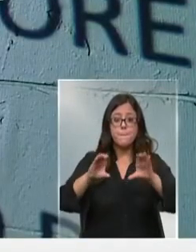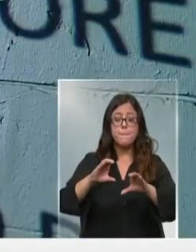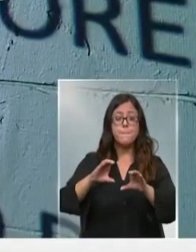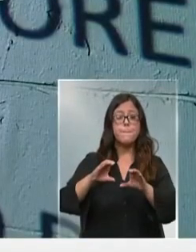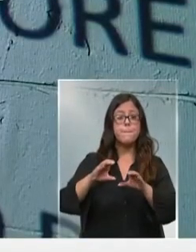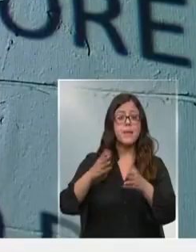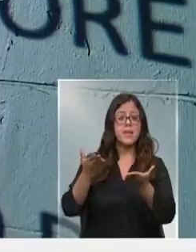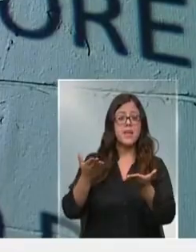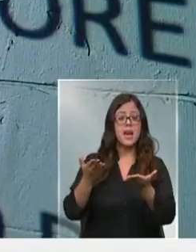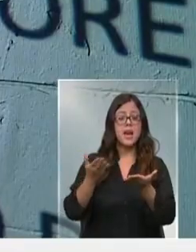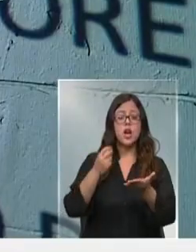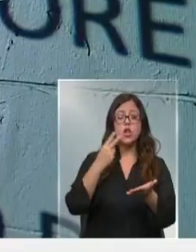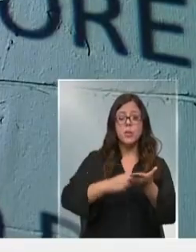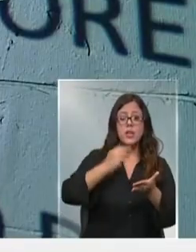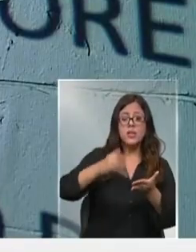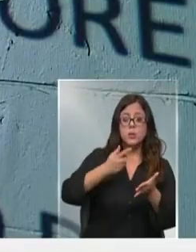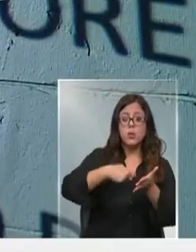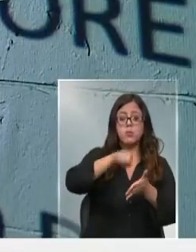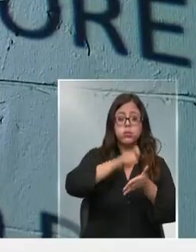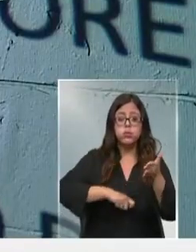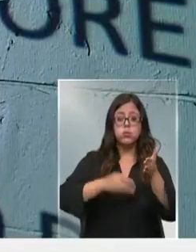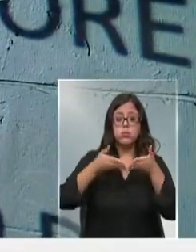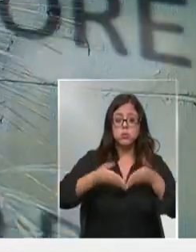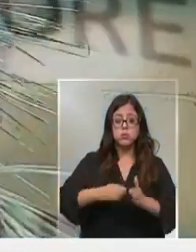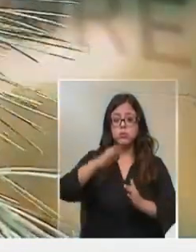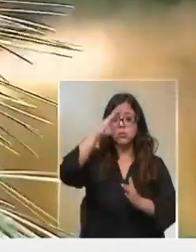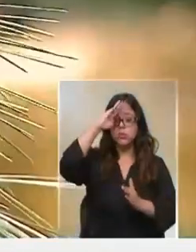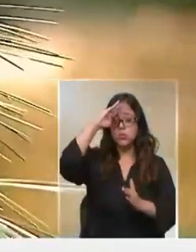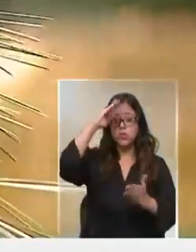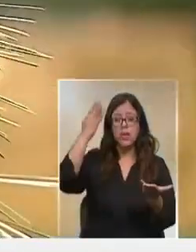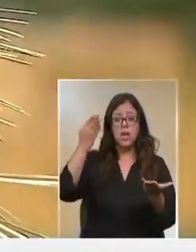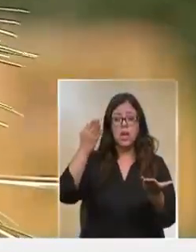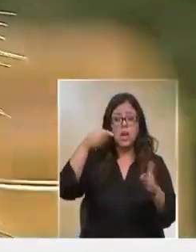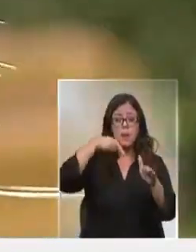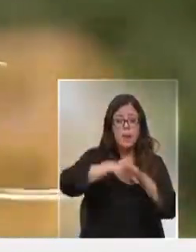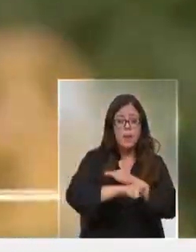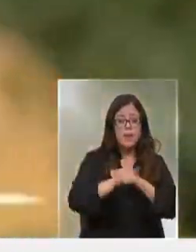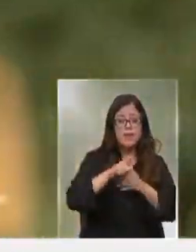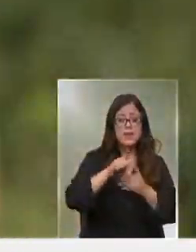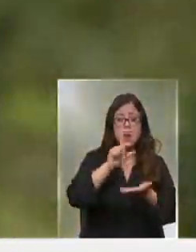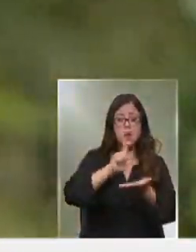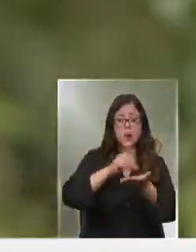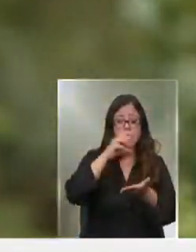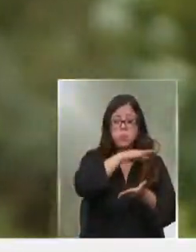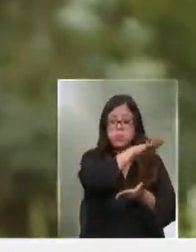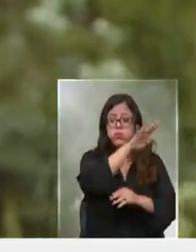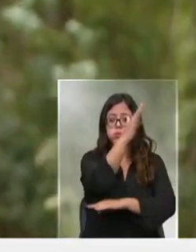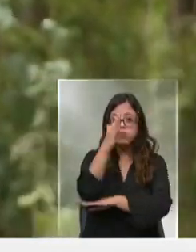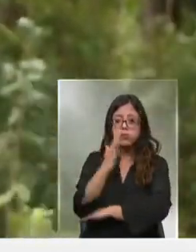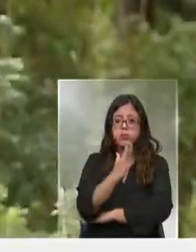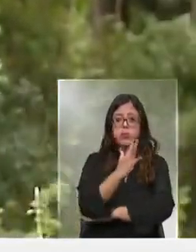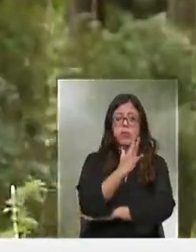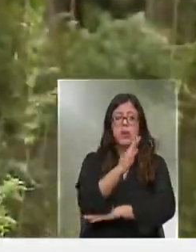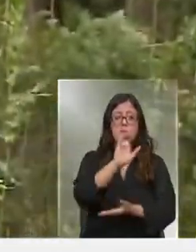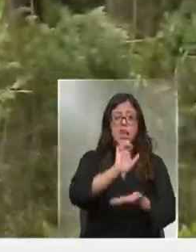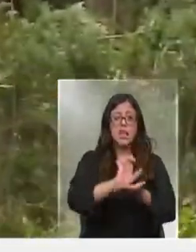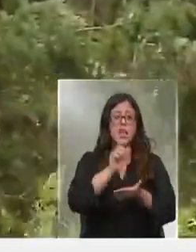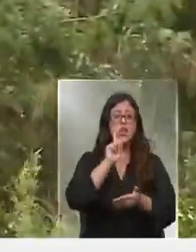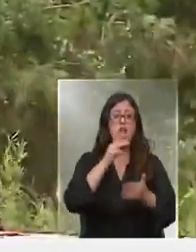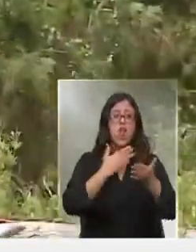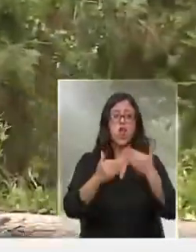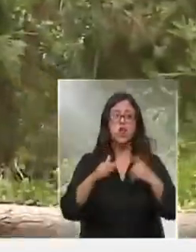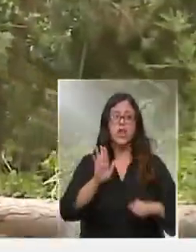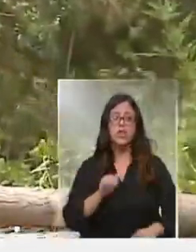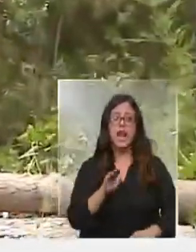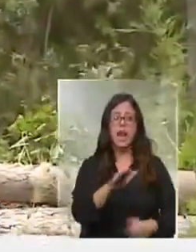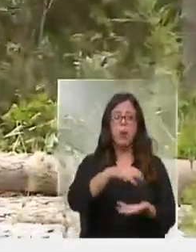con la Armada de Chile para explotar un fondo forestal que la institución del Estado tiene en Talcahuano. Por hacer